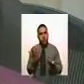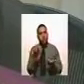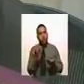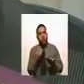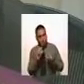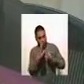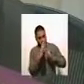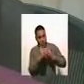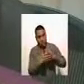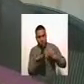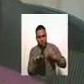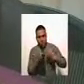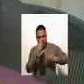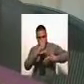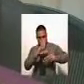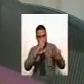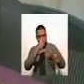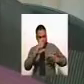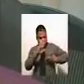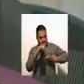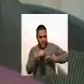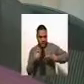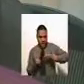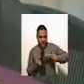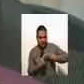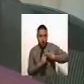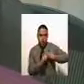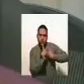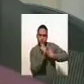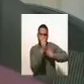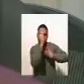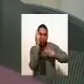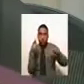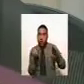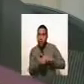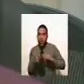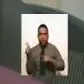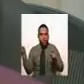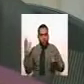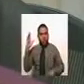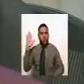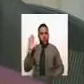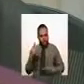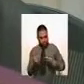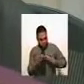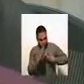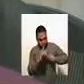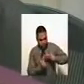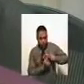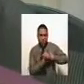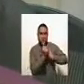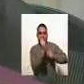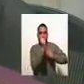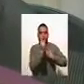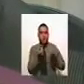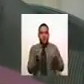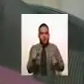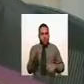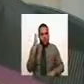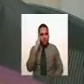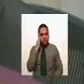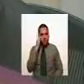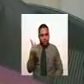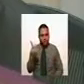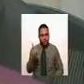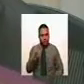de América? ¿Qué está pasando con nuestro sistema migratorio? La lógica y sobre todo la tradición diplomática de Colombia